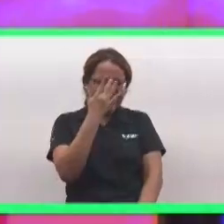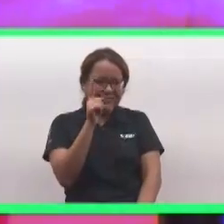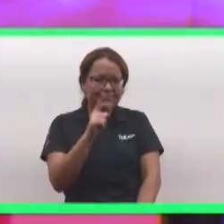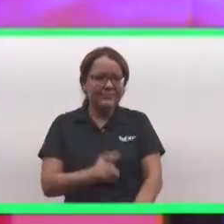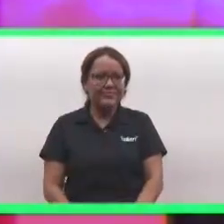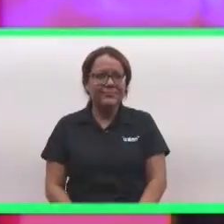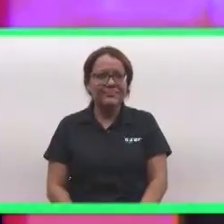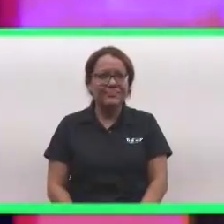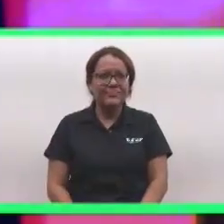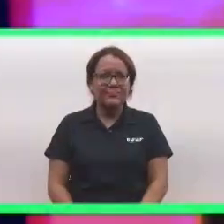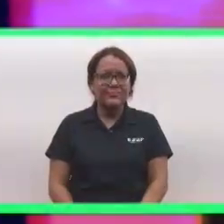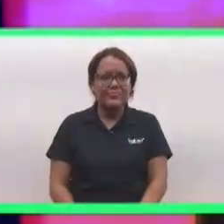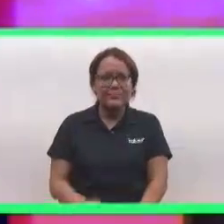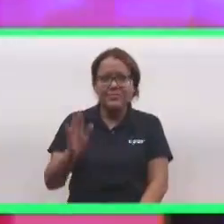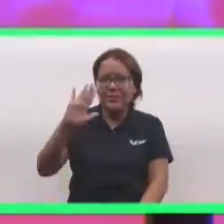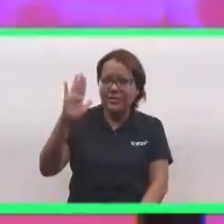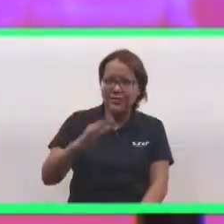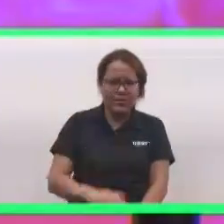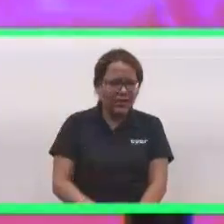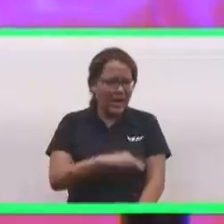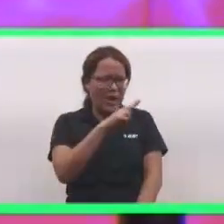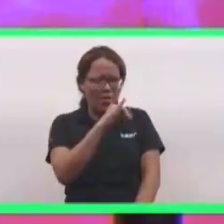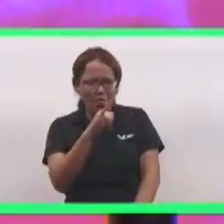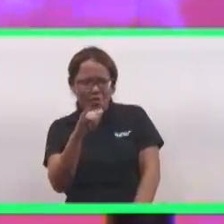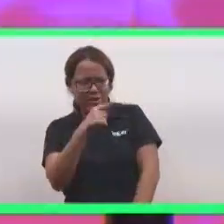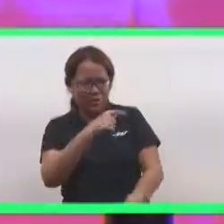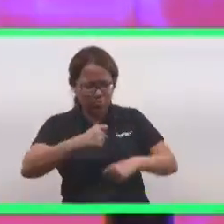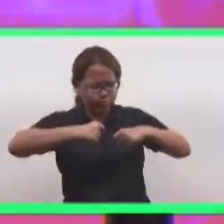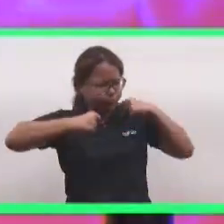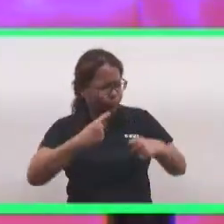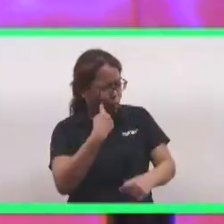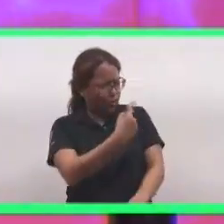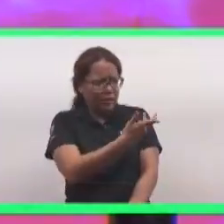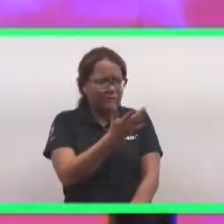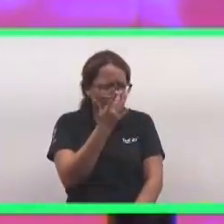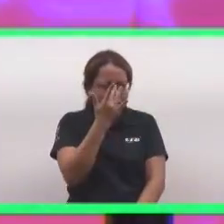Lo saluda y el buenos días, ¡uy, qué gorda te veo!